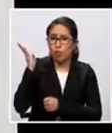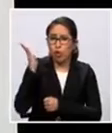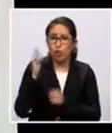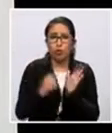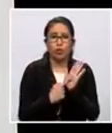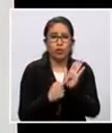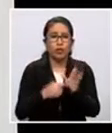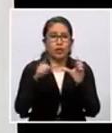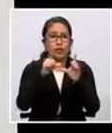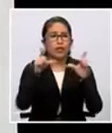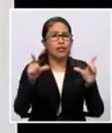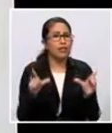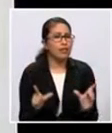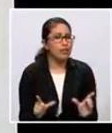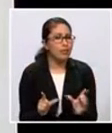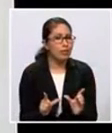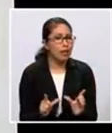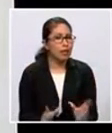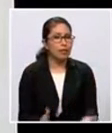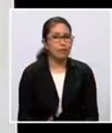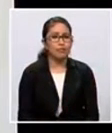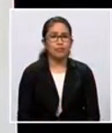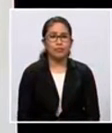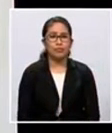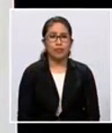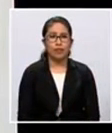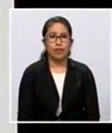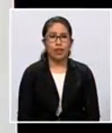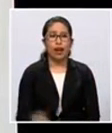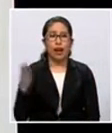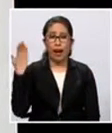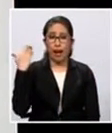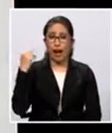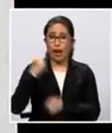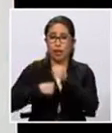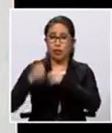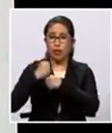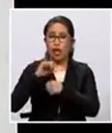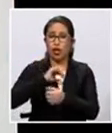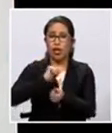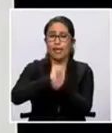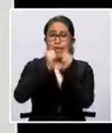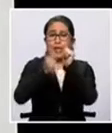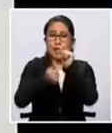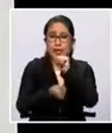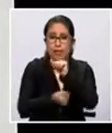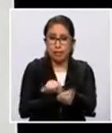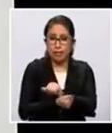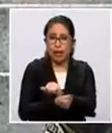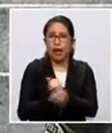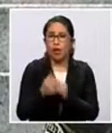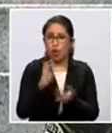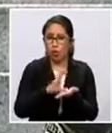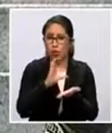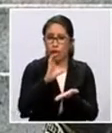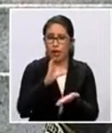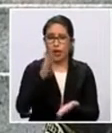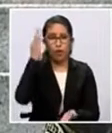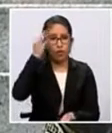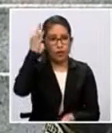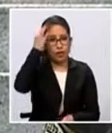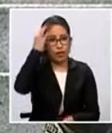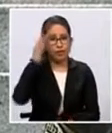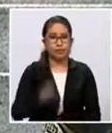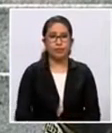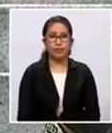que mi hijo este 2020 está en una unidad educativa fiscal. Como está en fiscal, no